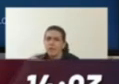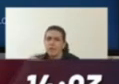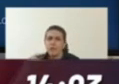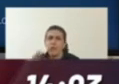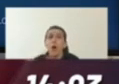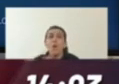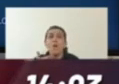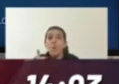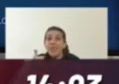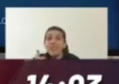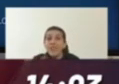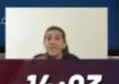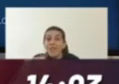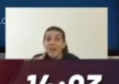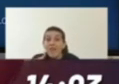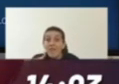crezca.